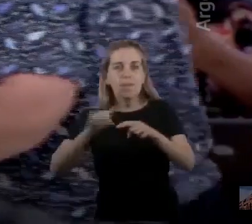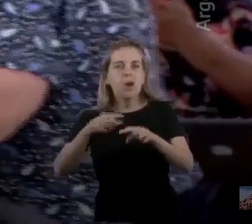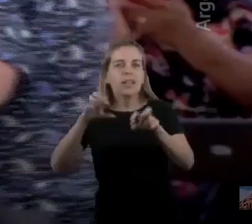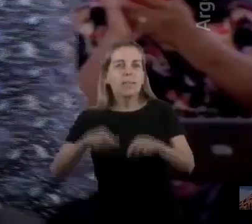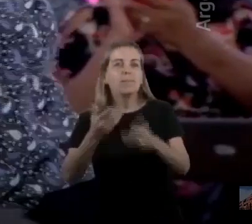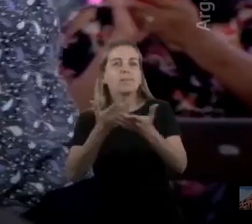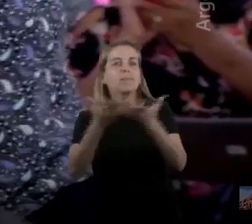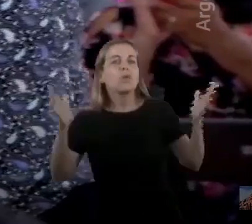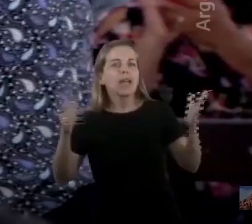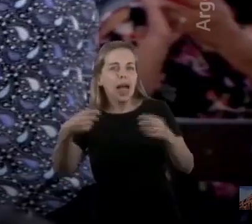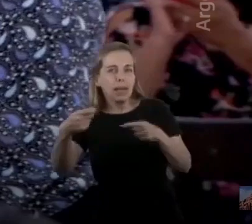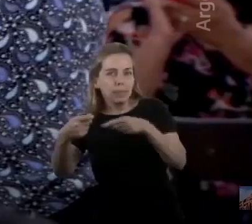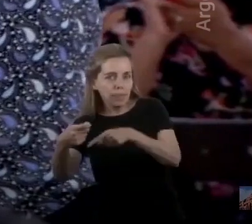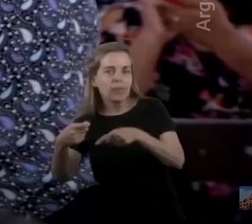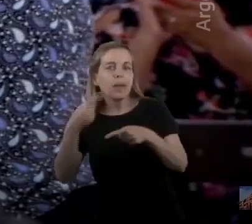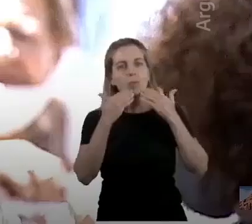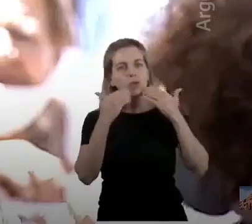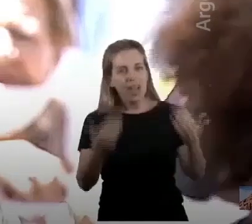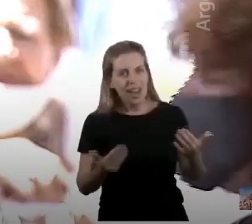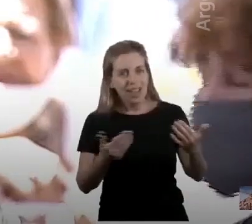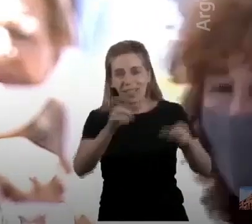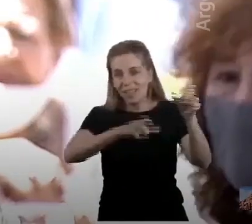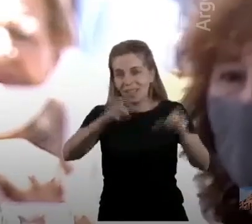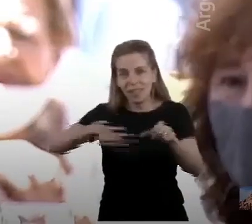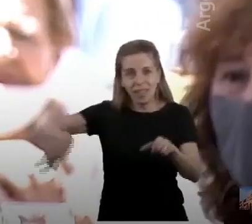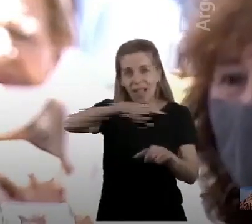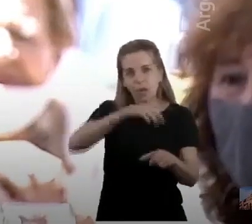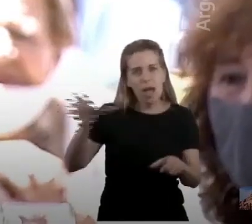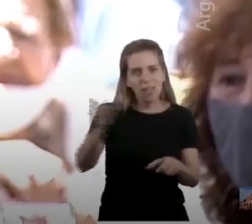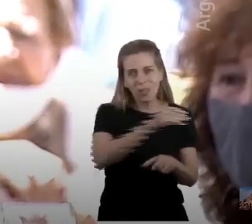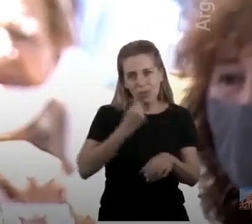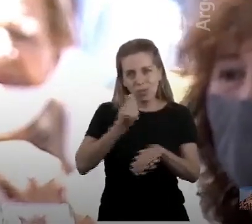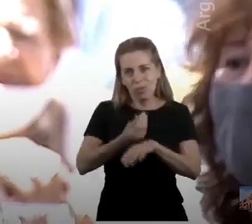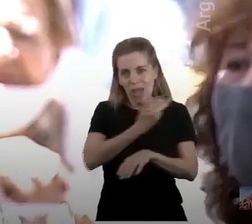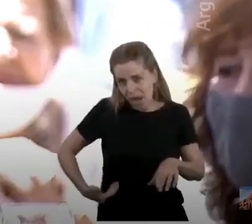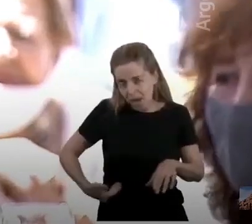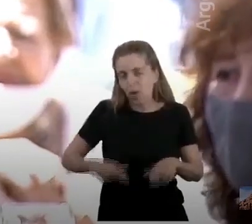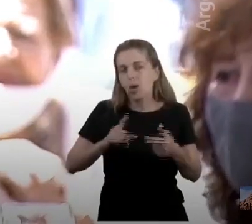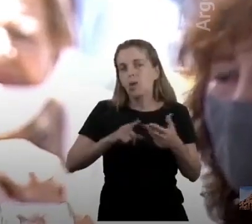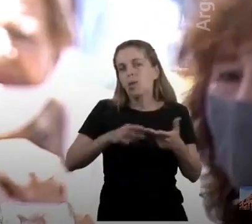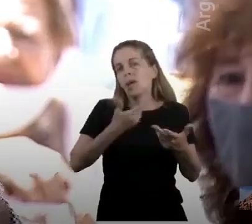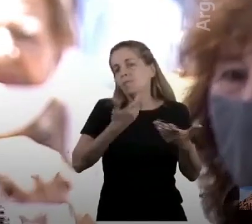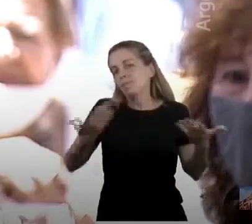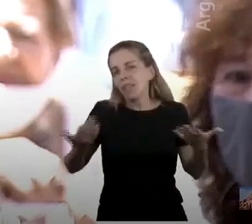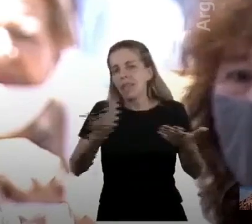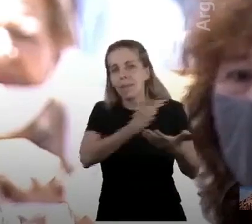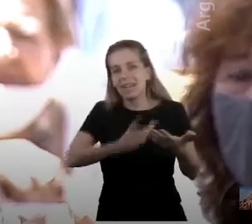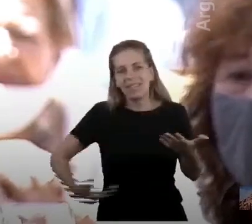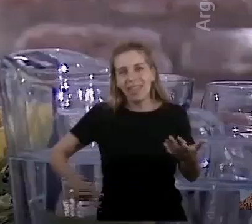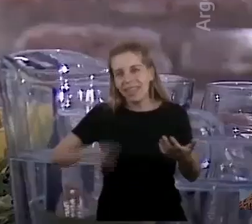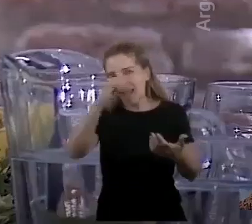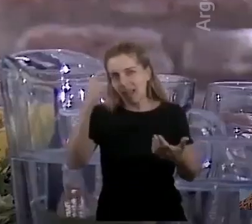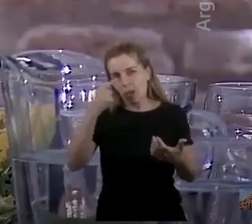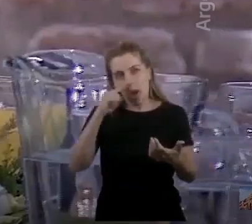así que lo que hicimos valía la pena. Gracias a todos y todas, en nombre de nuestro gobierno, en nombre del gobierno del presidente de la Nación,